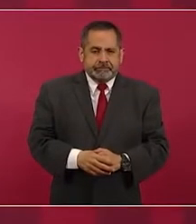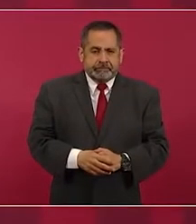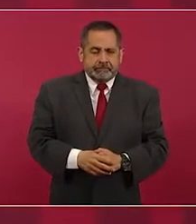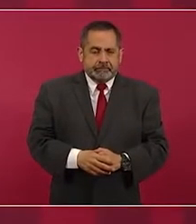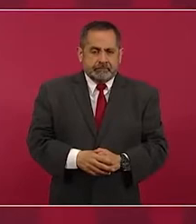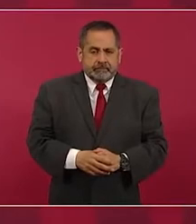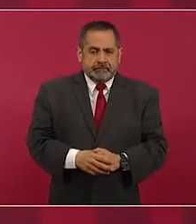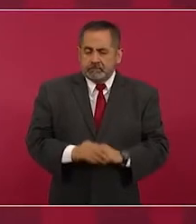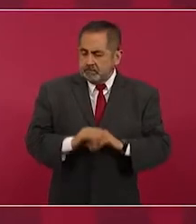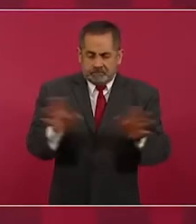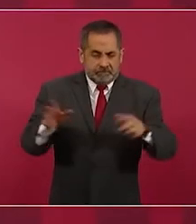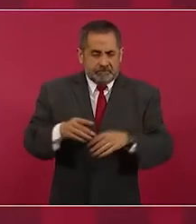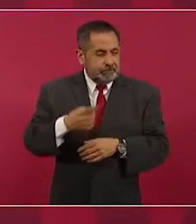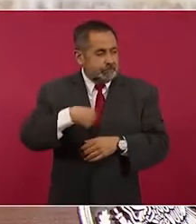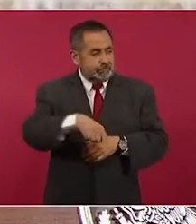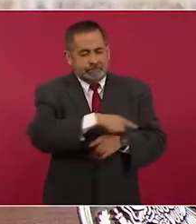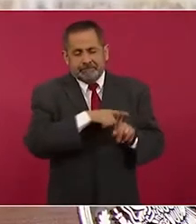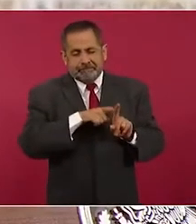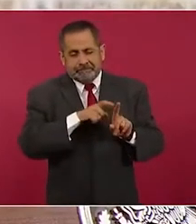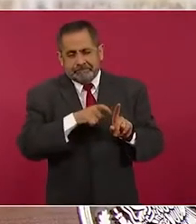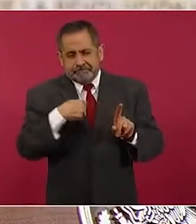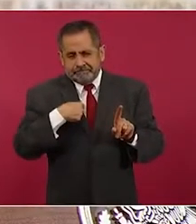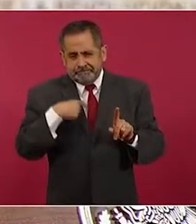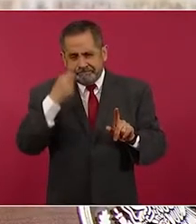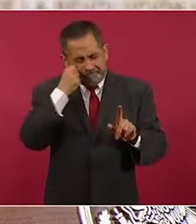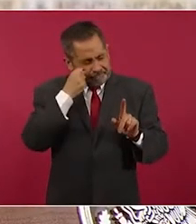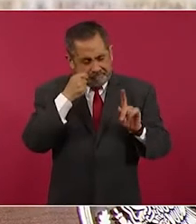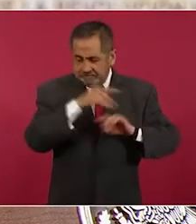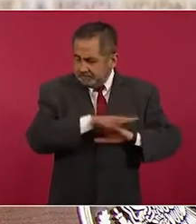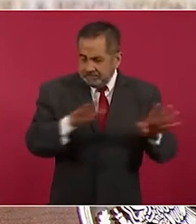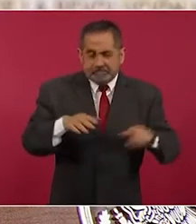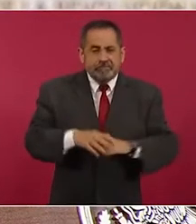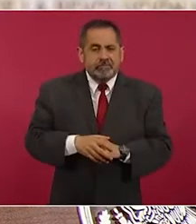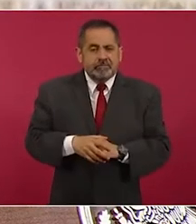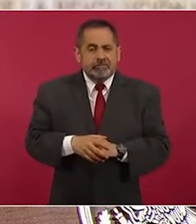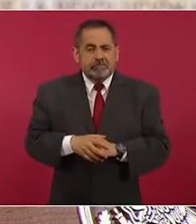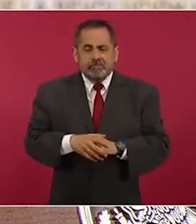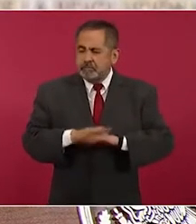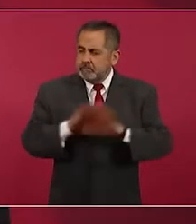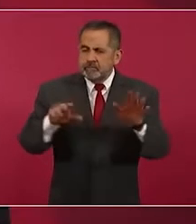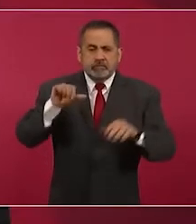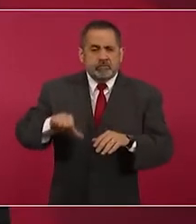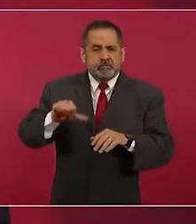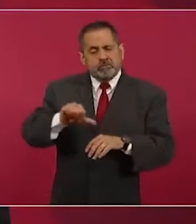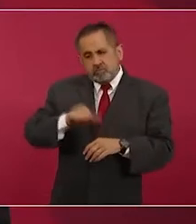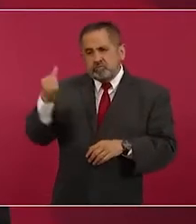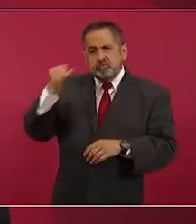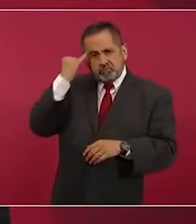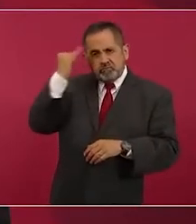Y aunque se burlen de nosotros, ya es otra política,